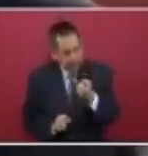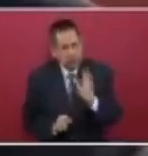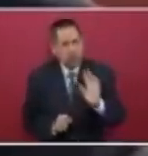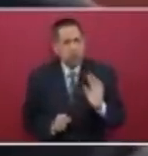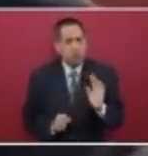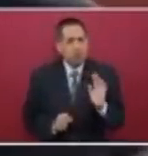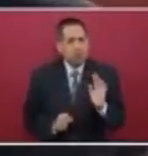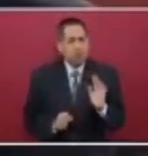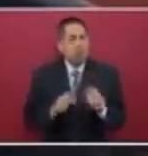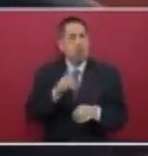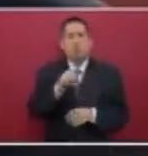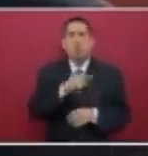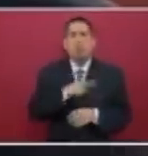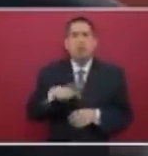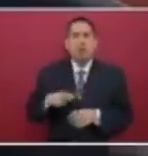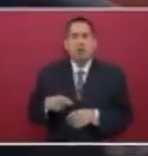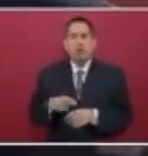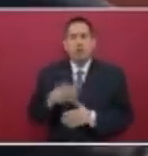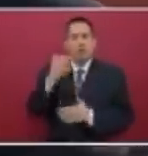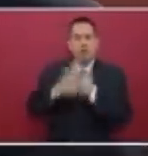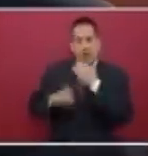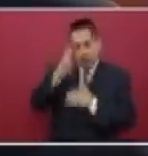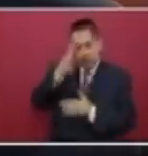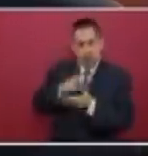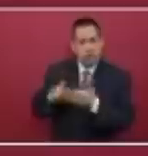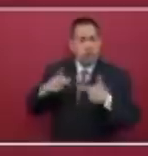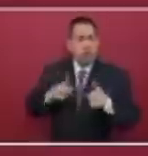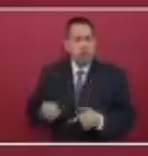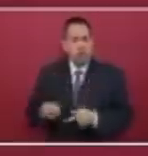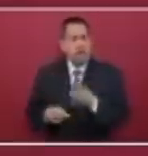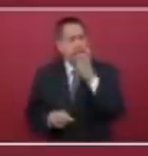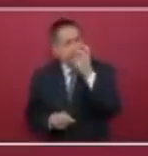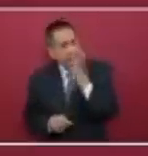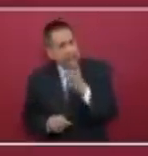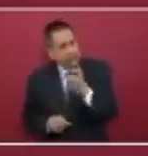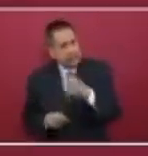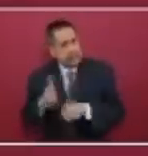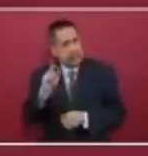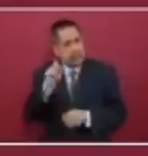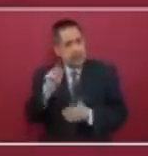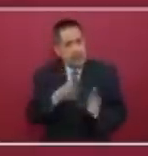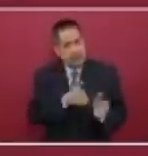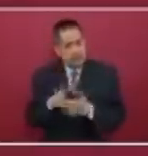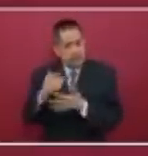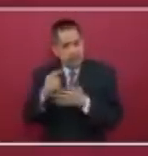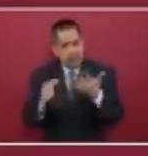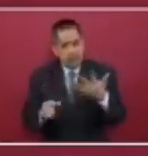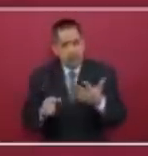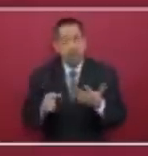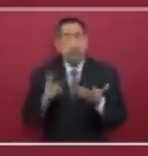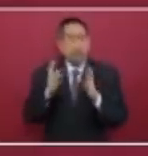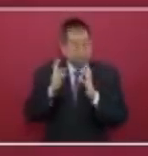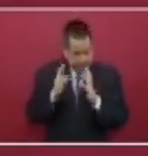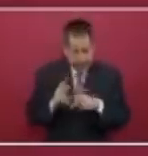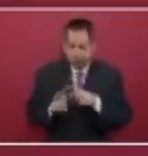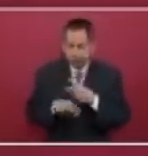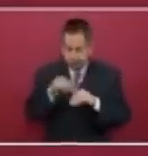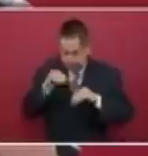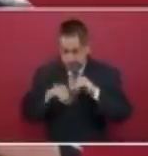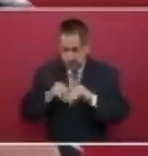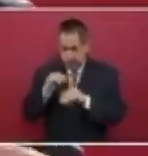para que no violen sus derechos humanos ese plan no estamos ya